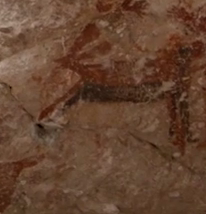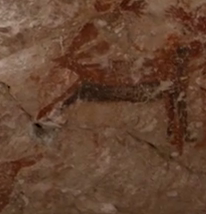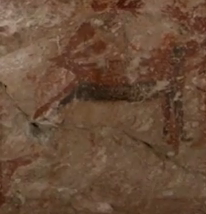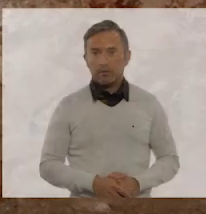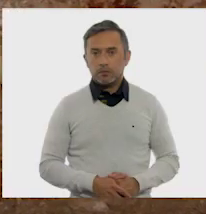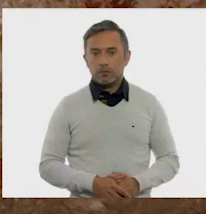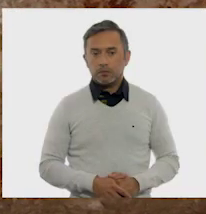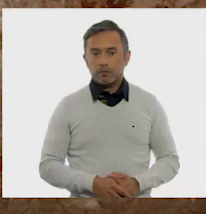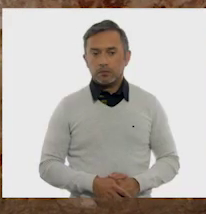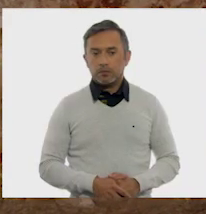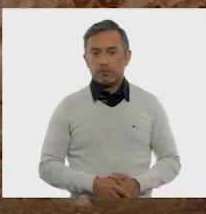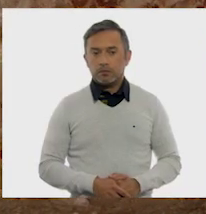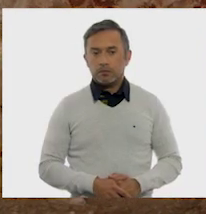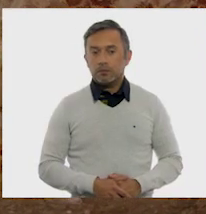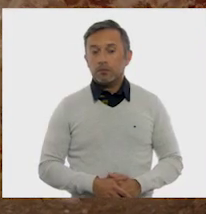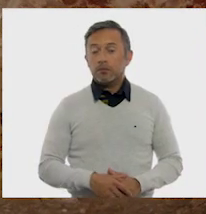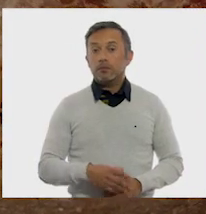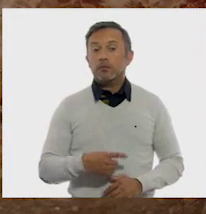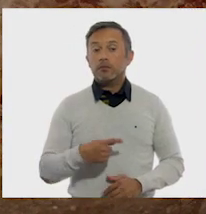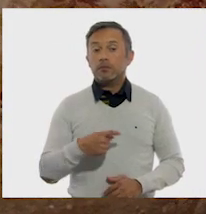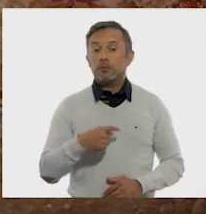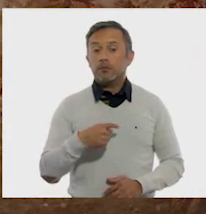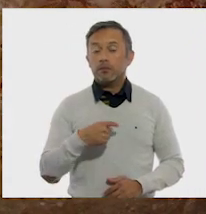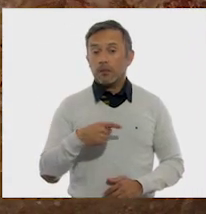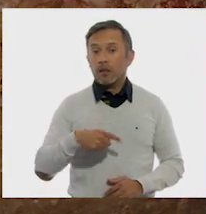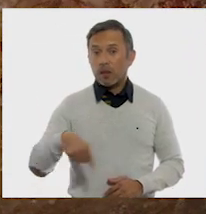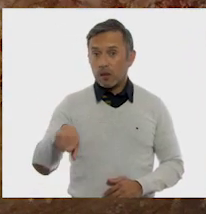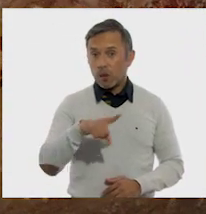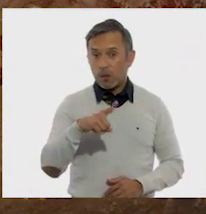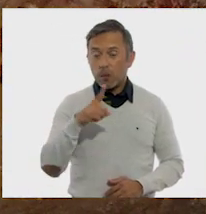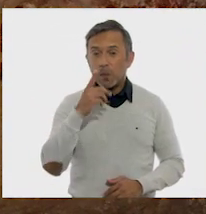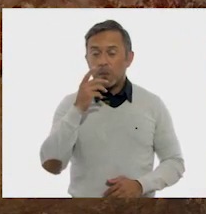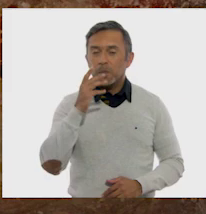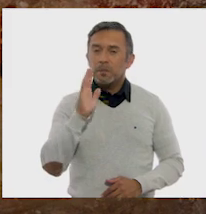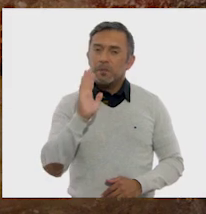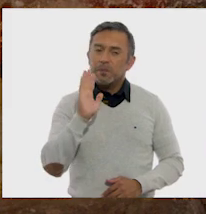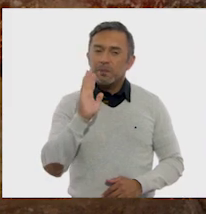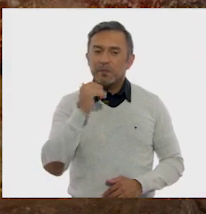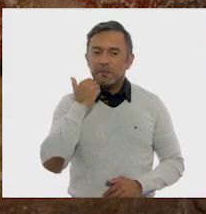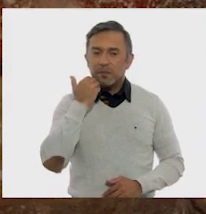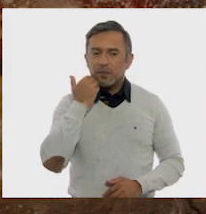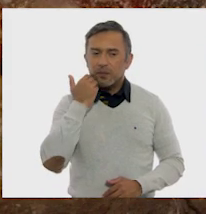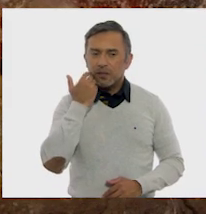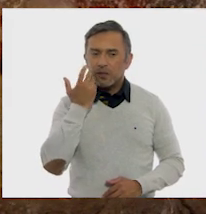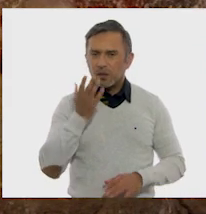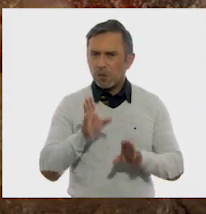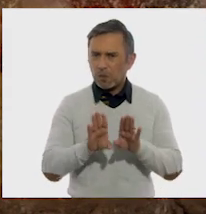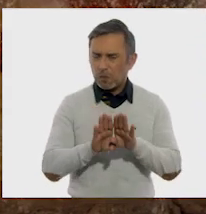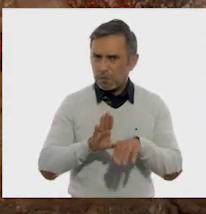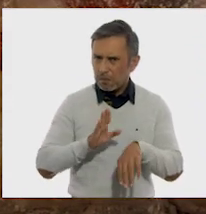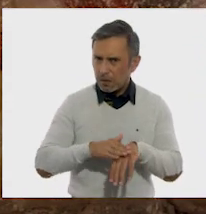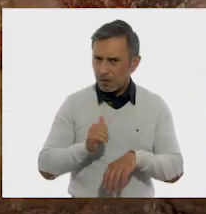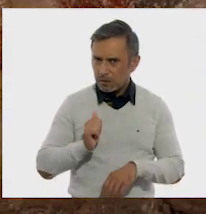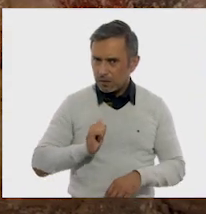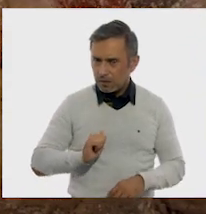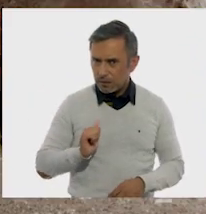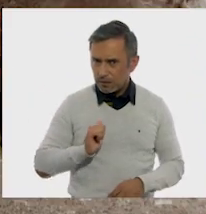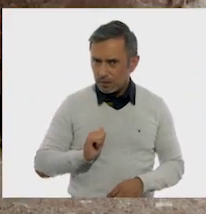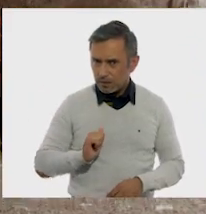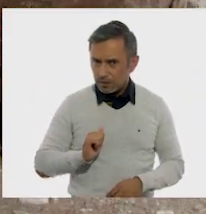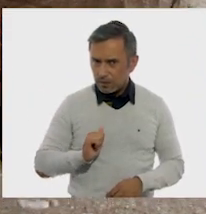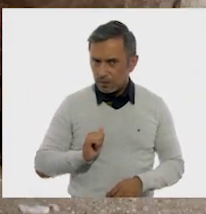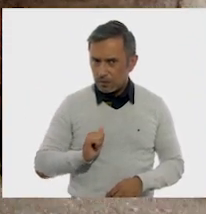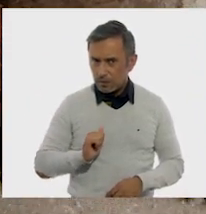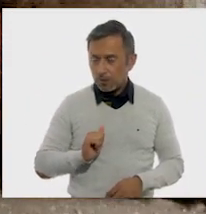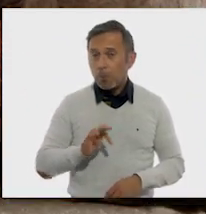Pues lo que me han dicho a mí que creen que puede haber sido de que más antes puede haber